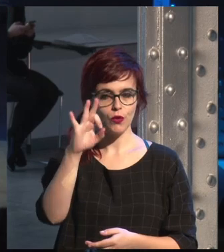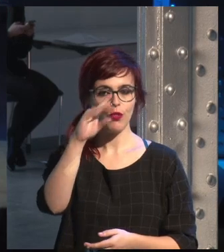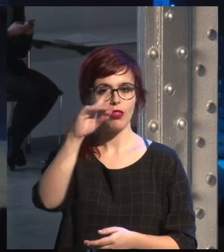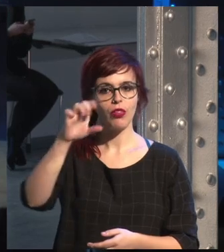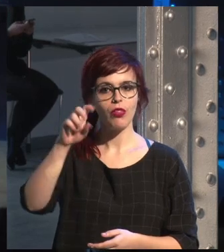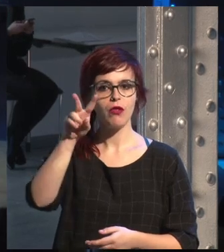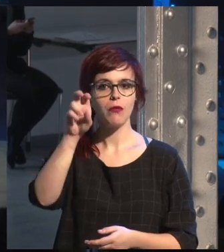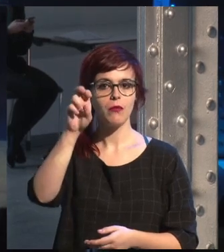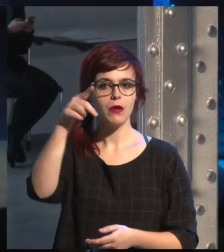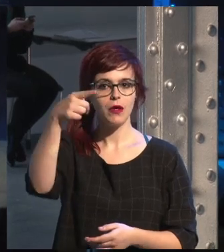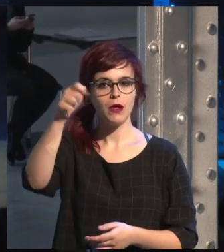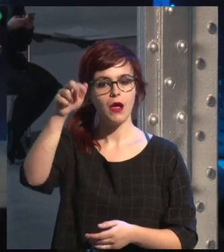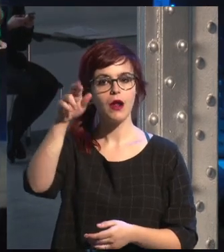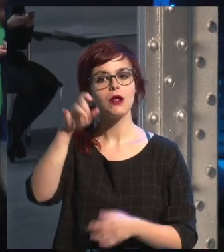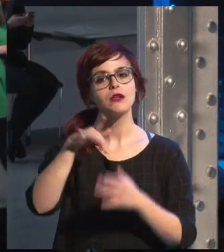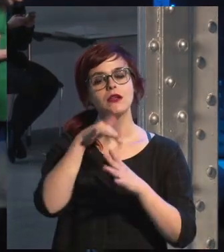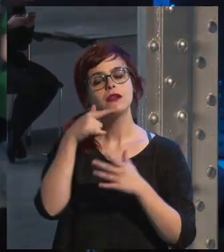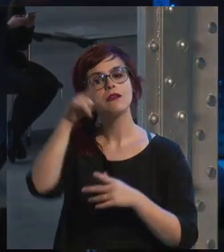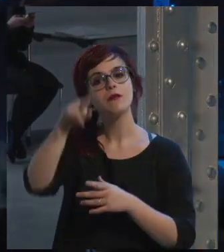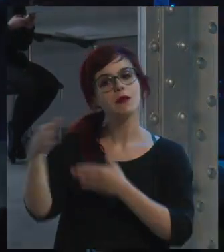bienvenida al siglo XVI.